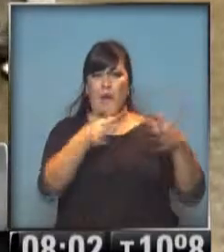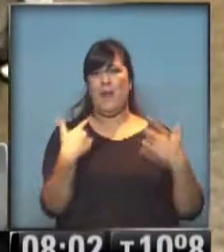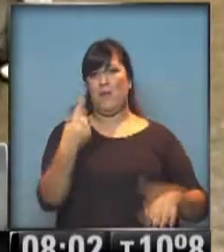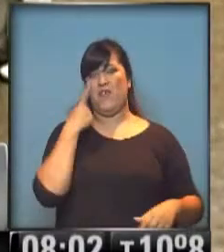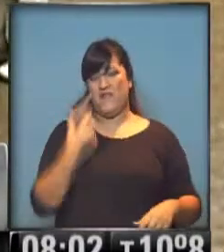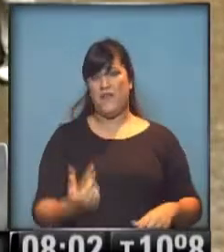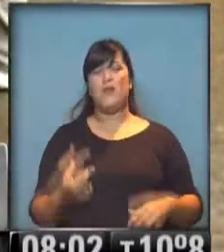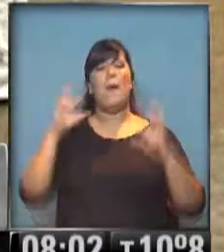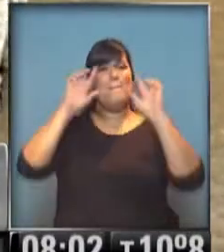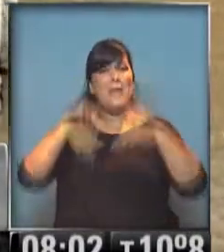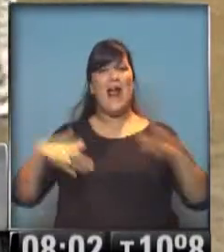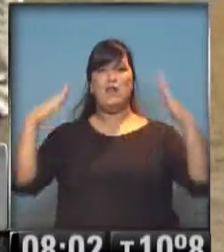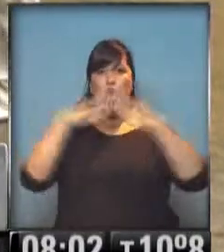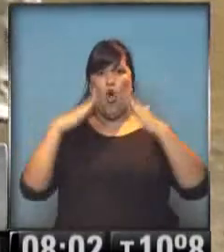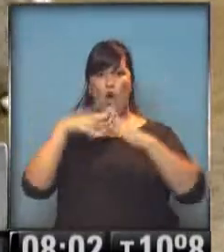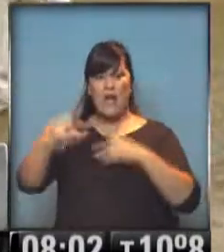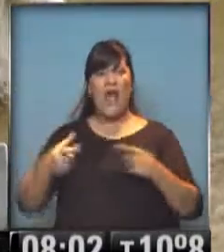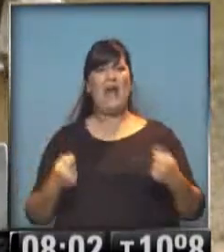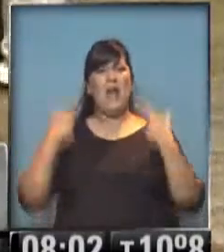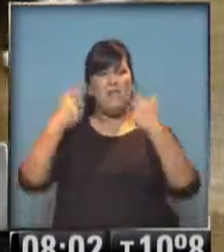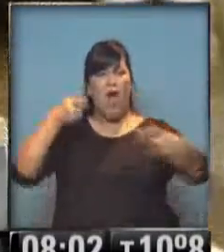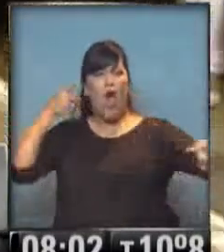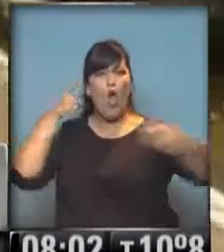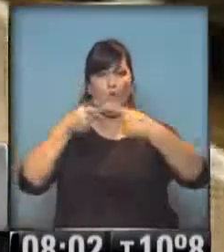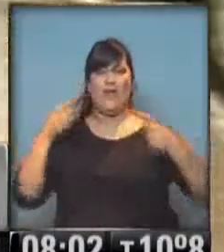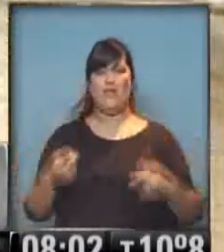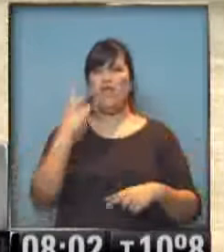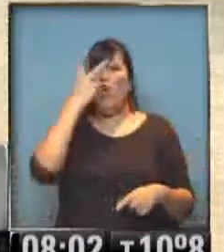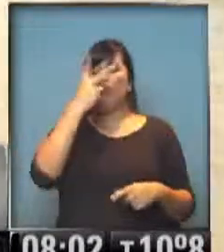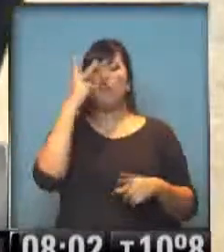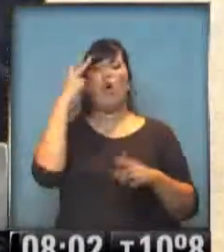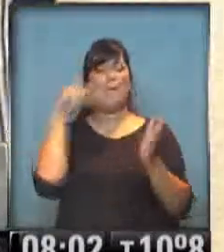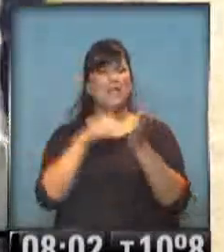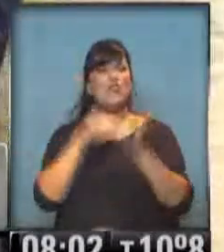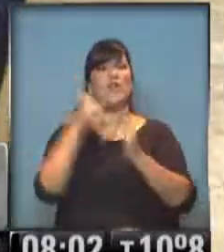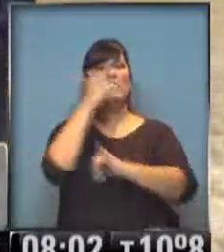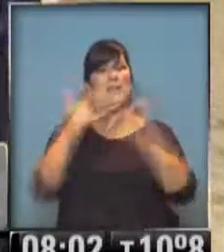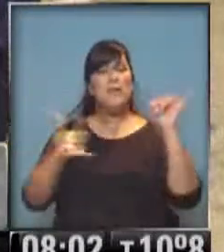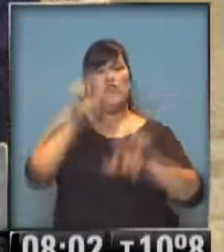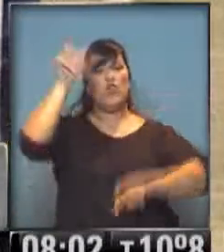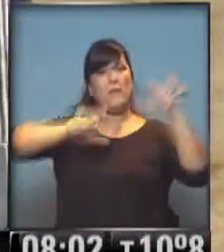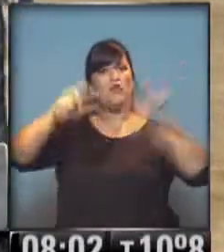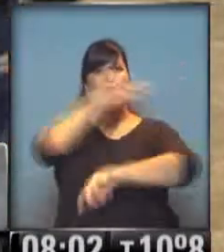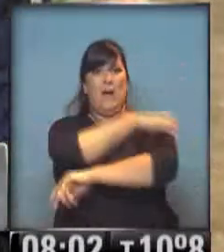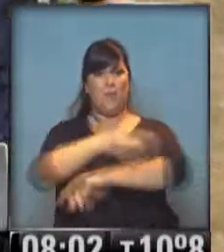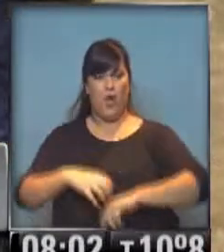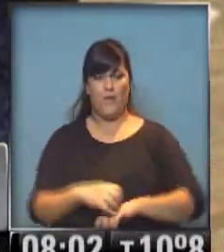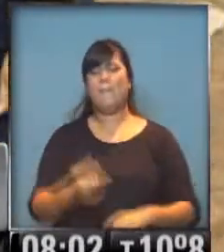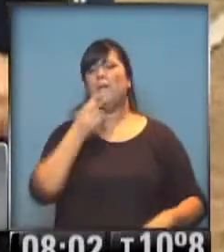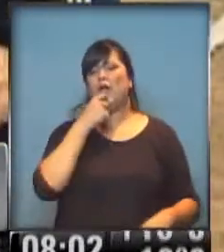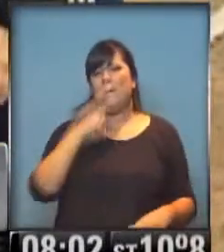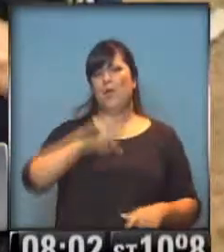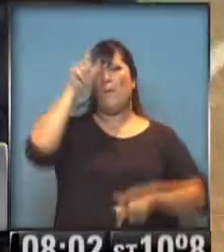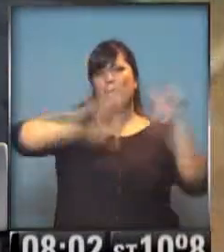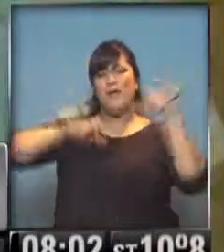programa hogar apunta a garantizar el beneficio a los dos y medio millones de hogares de menores recursos a aquellas personas que ya han sido